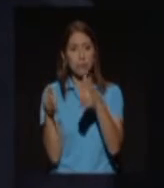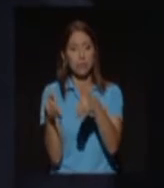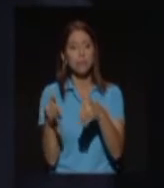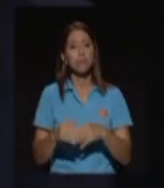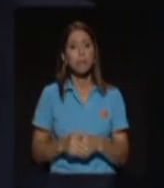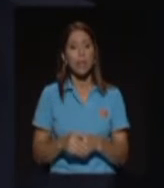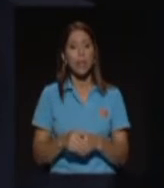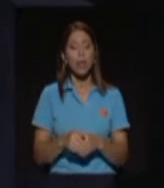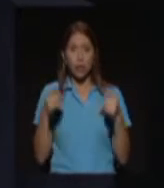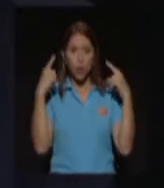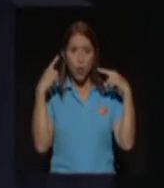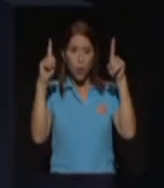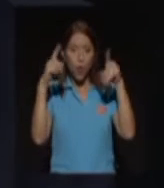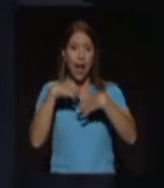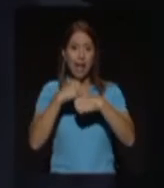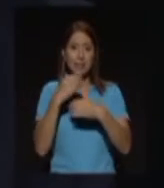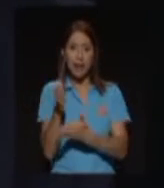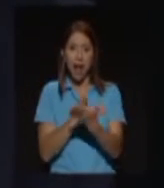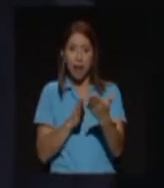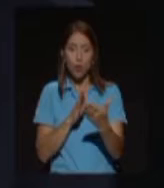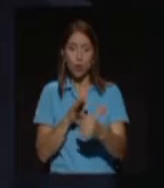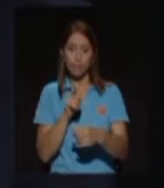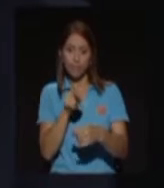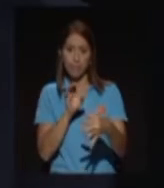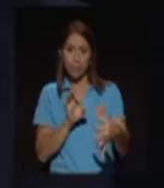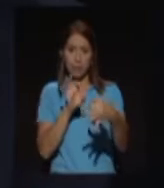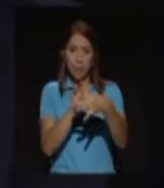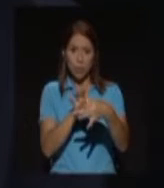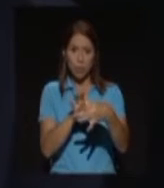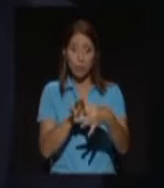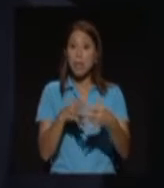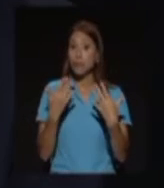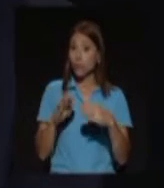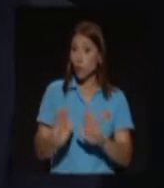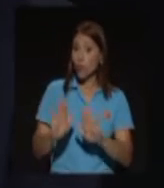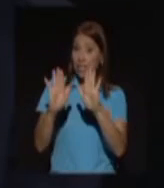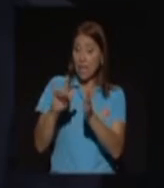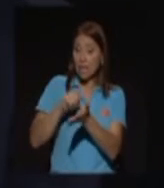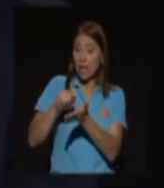¿verdad? Logró hacer algo al respecto, y por cierto hay un excelente artículo